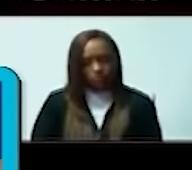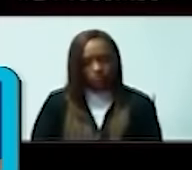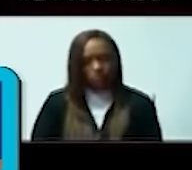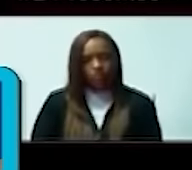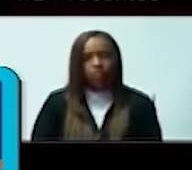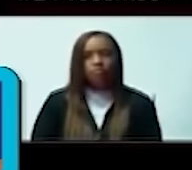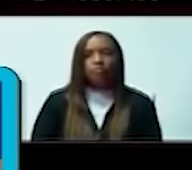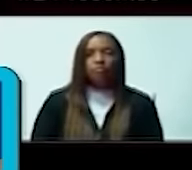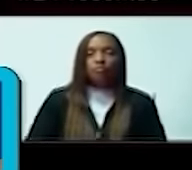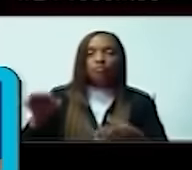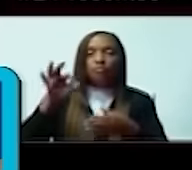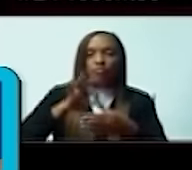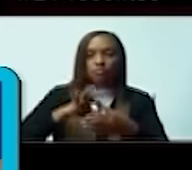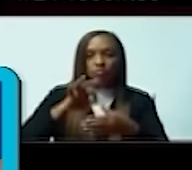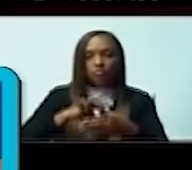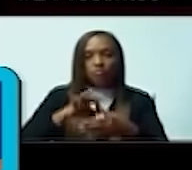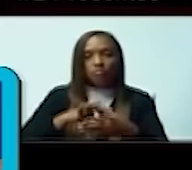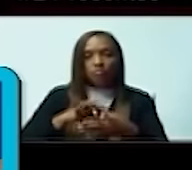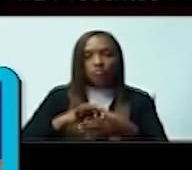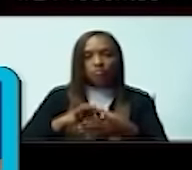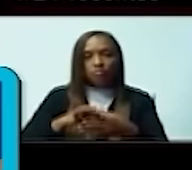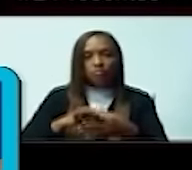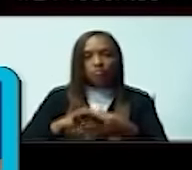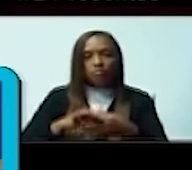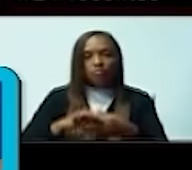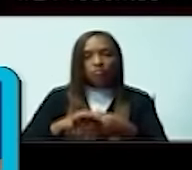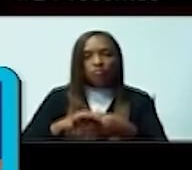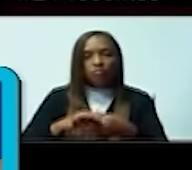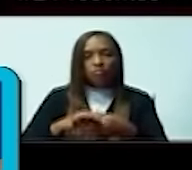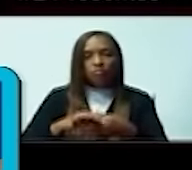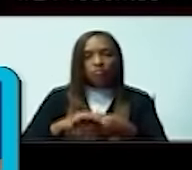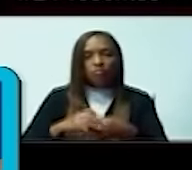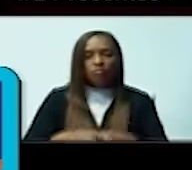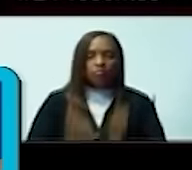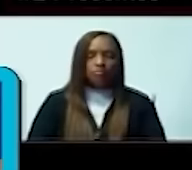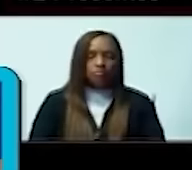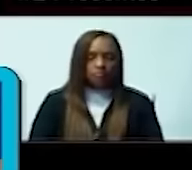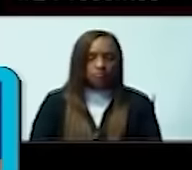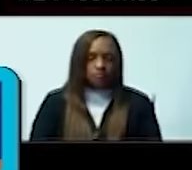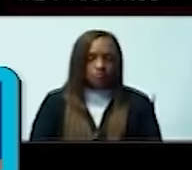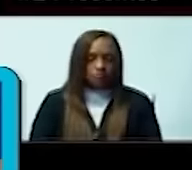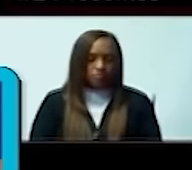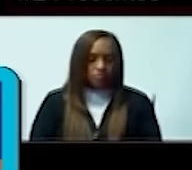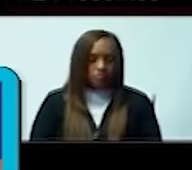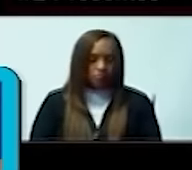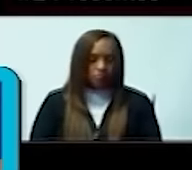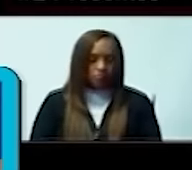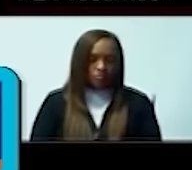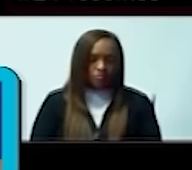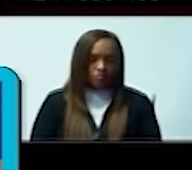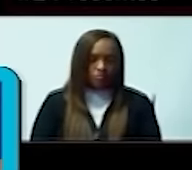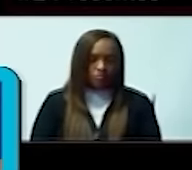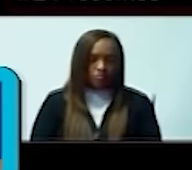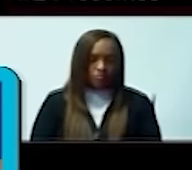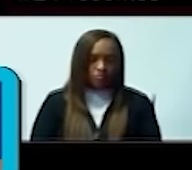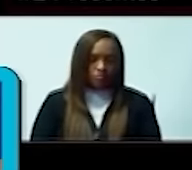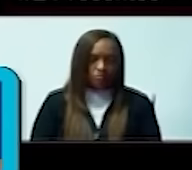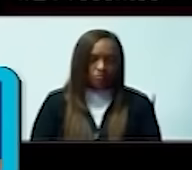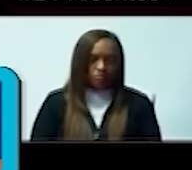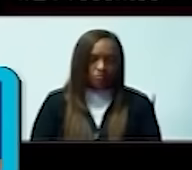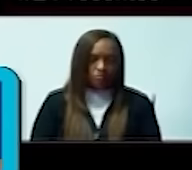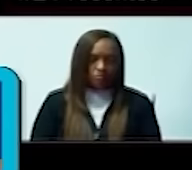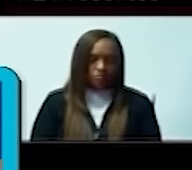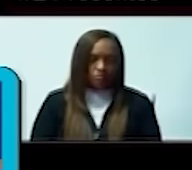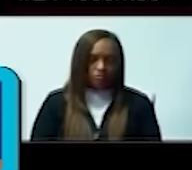Estamos votando el informe que funde los proyectos. Y además, un informe